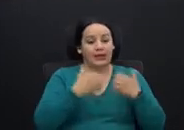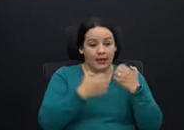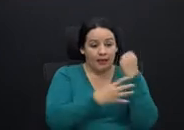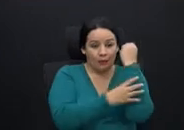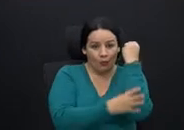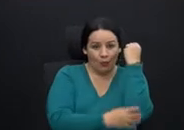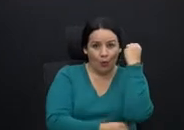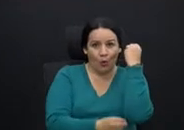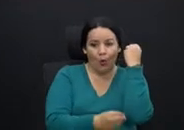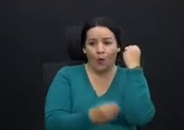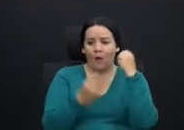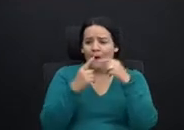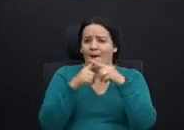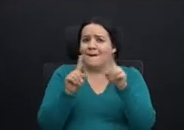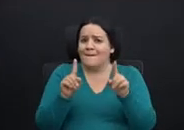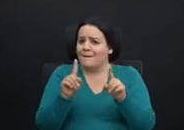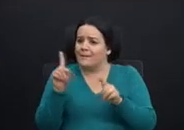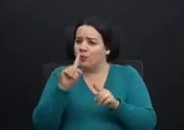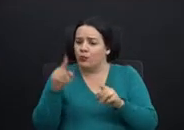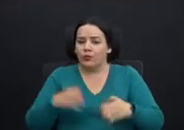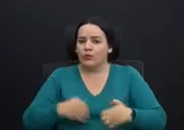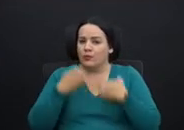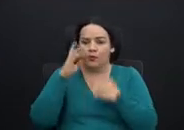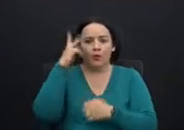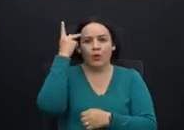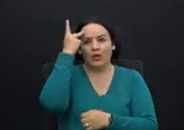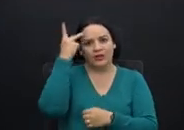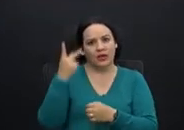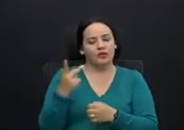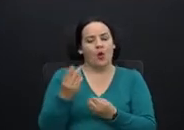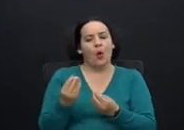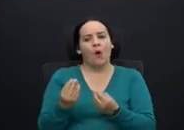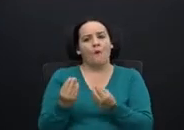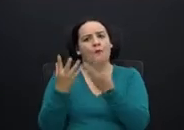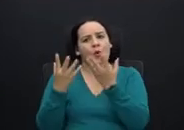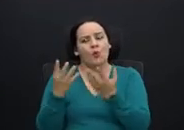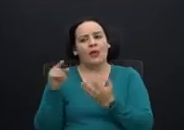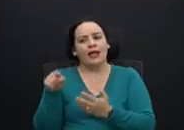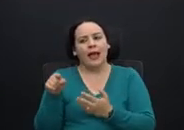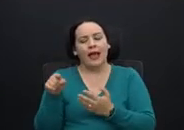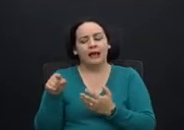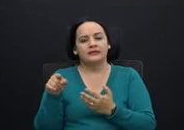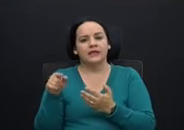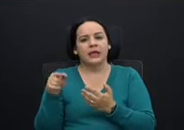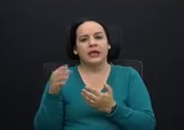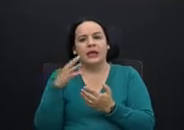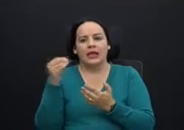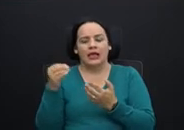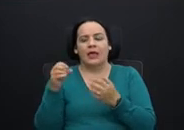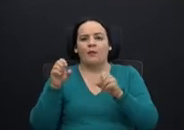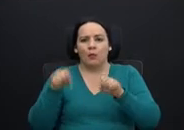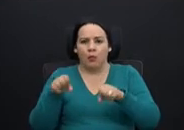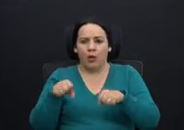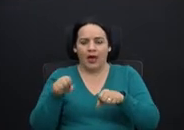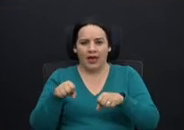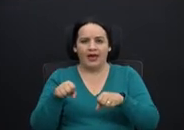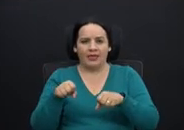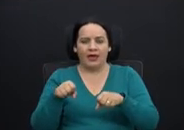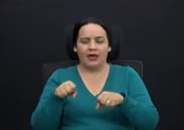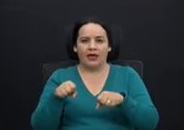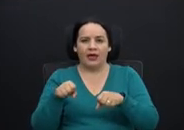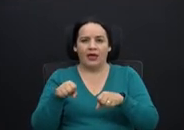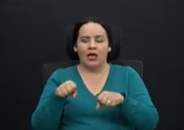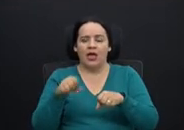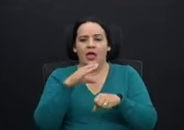pobreza, pero no existen las políticas públicas que la combatan, se genera una combinación perversa